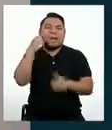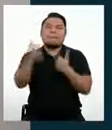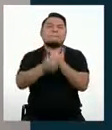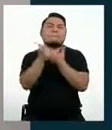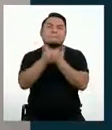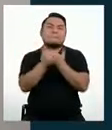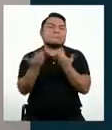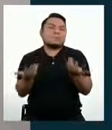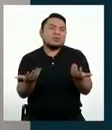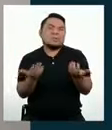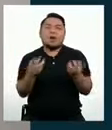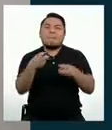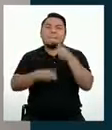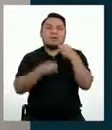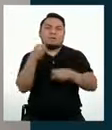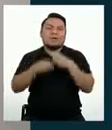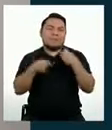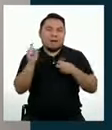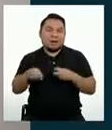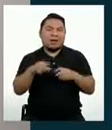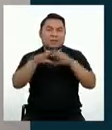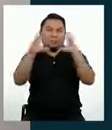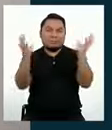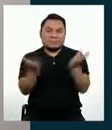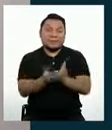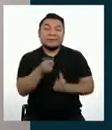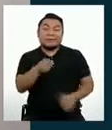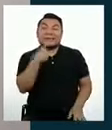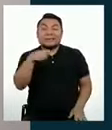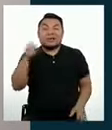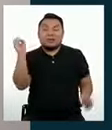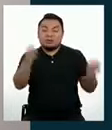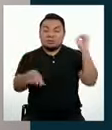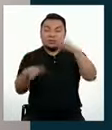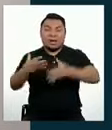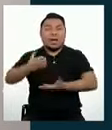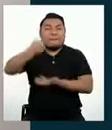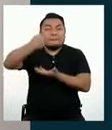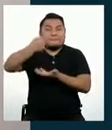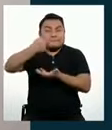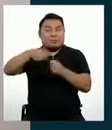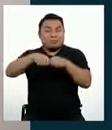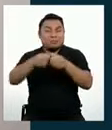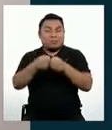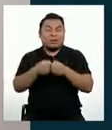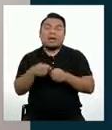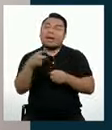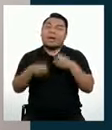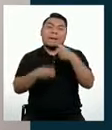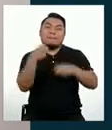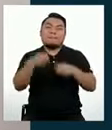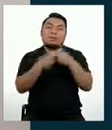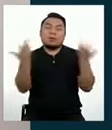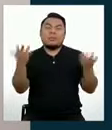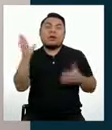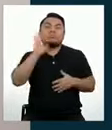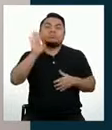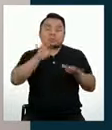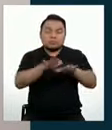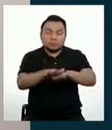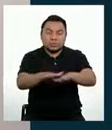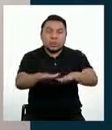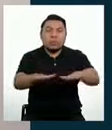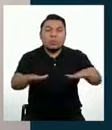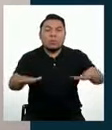planeta. La acumulación y mal uso del plástico genera problemas de contaminación de los suelos,